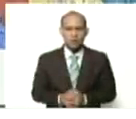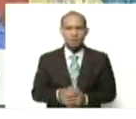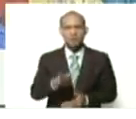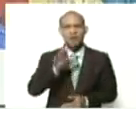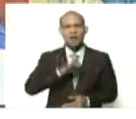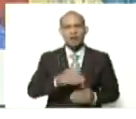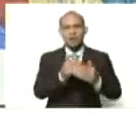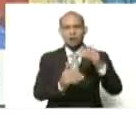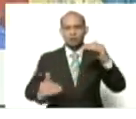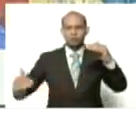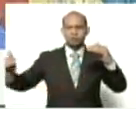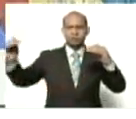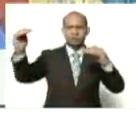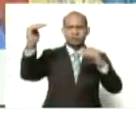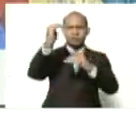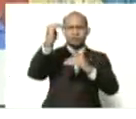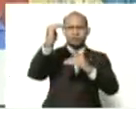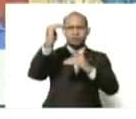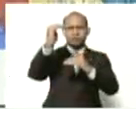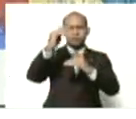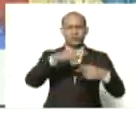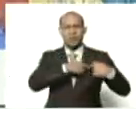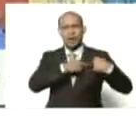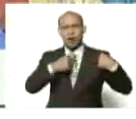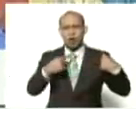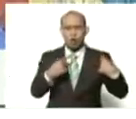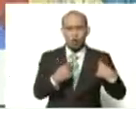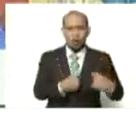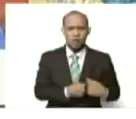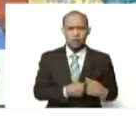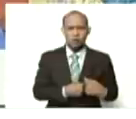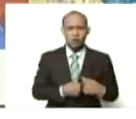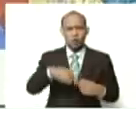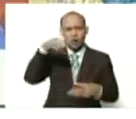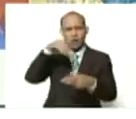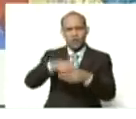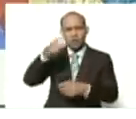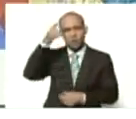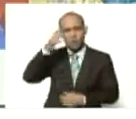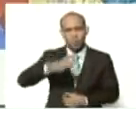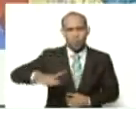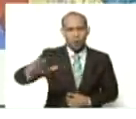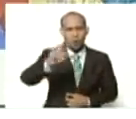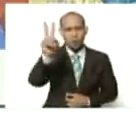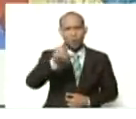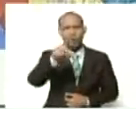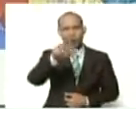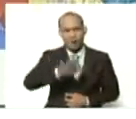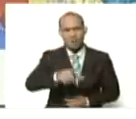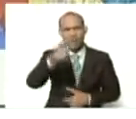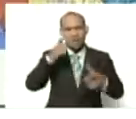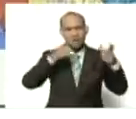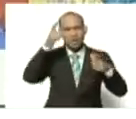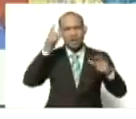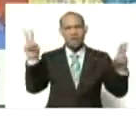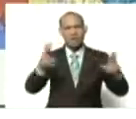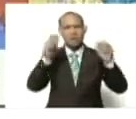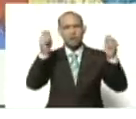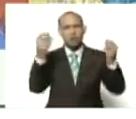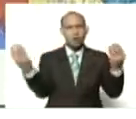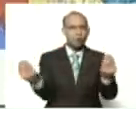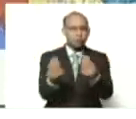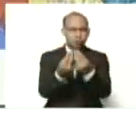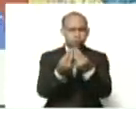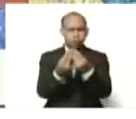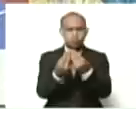el altar más grande que puede haber, el corazón del pueblo de Venezuela. Ahí está Chávez, victorioso,